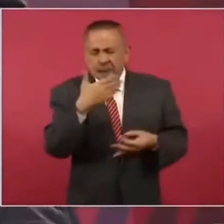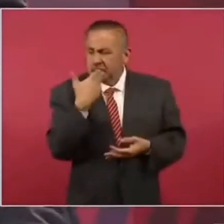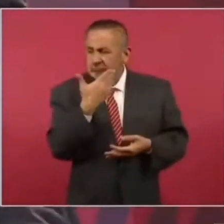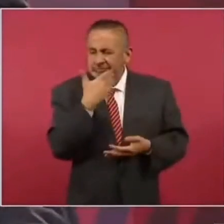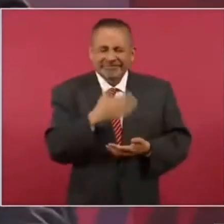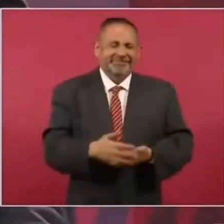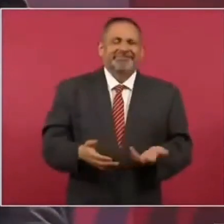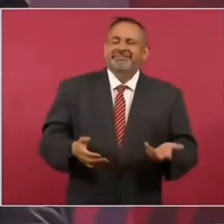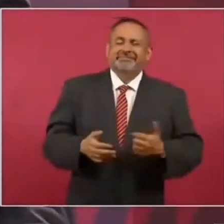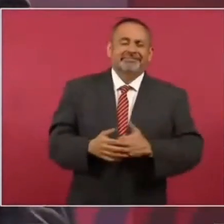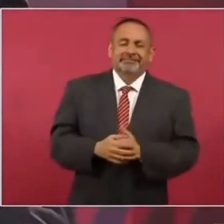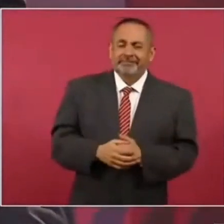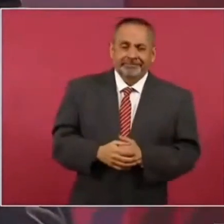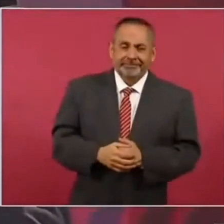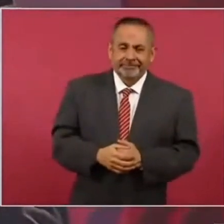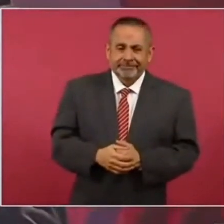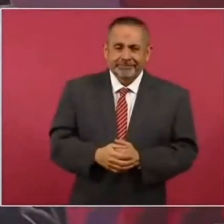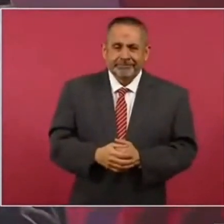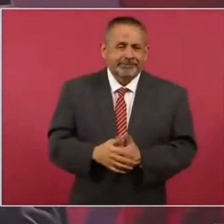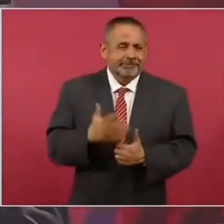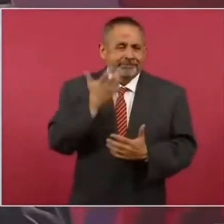Si caen en esa